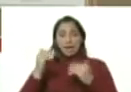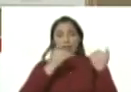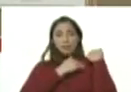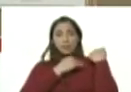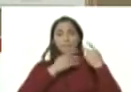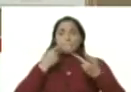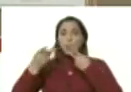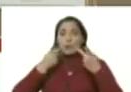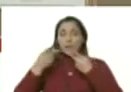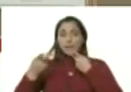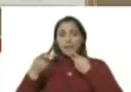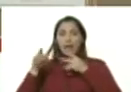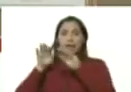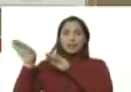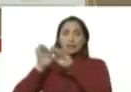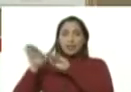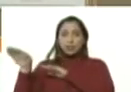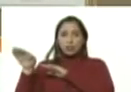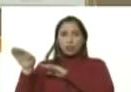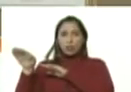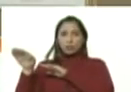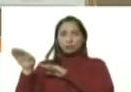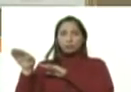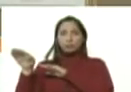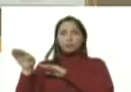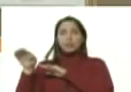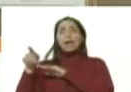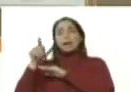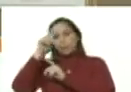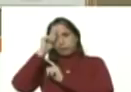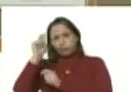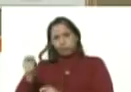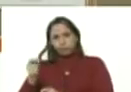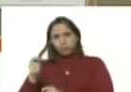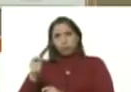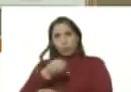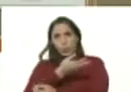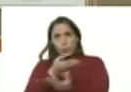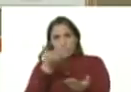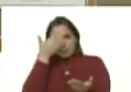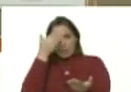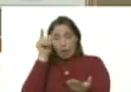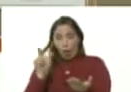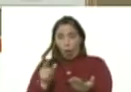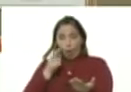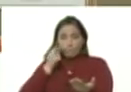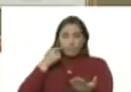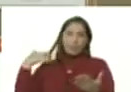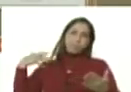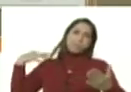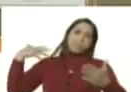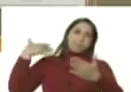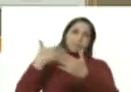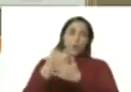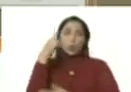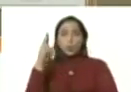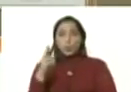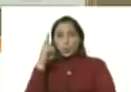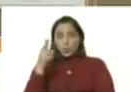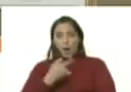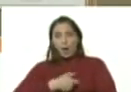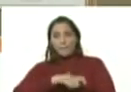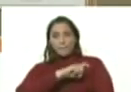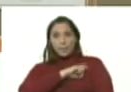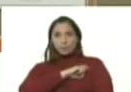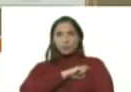exterior de Europa, Federica Mogherini, nombró, como ustedes saben, a un hombre de mucha trayectoria, uruguayo, español,